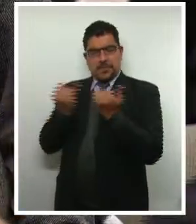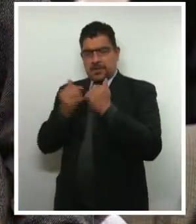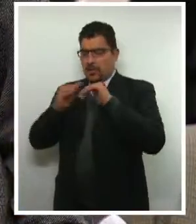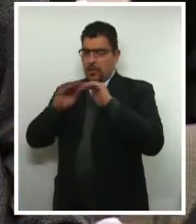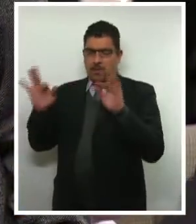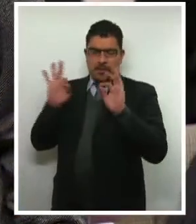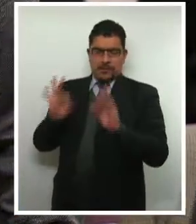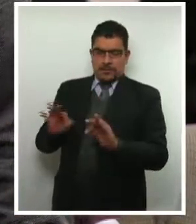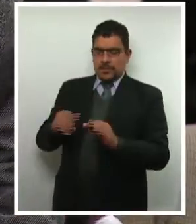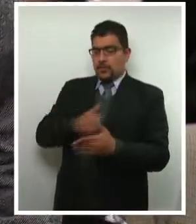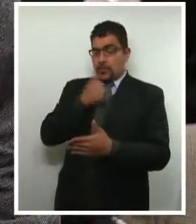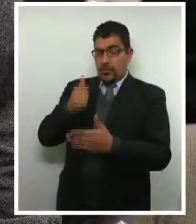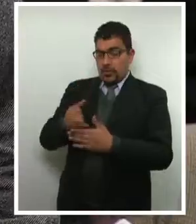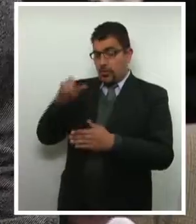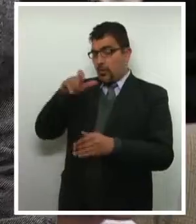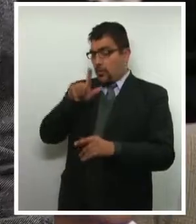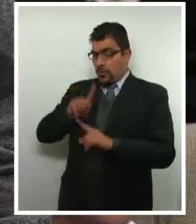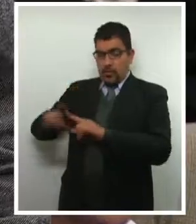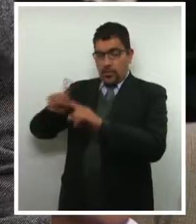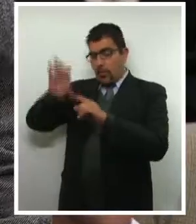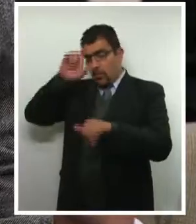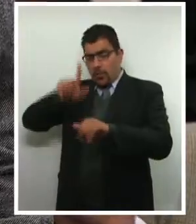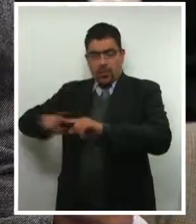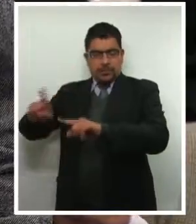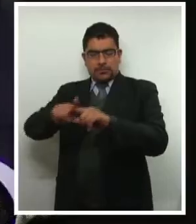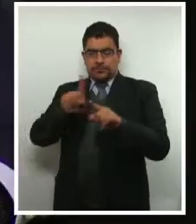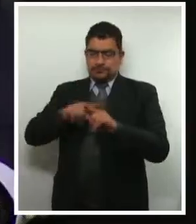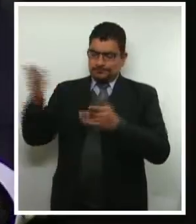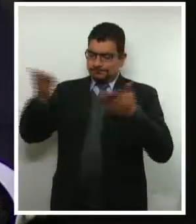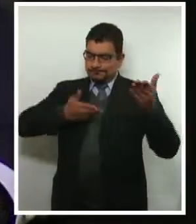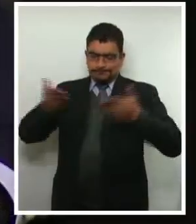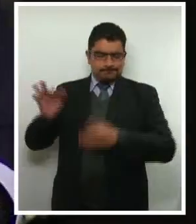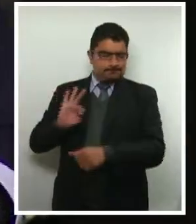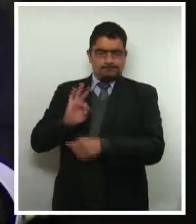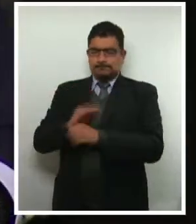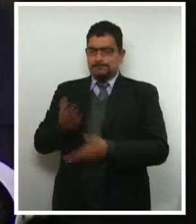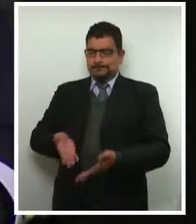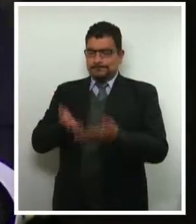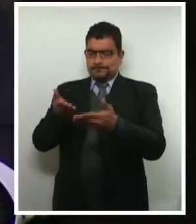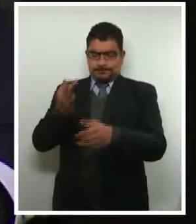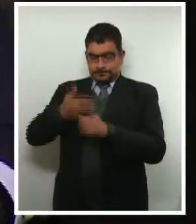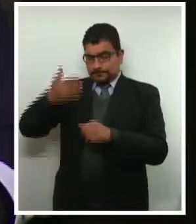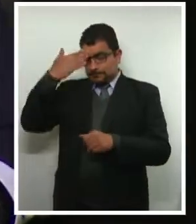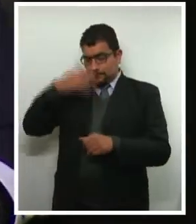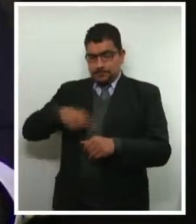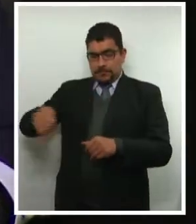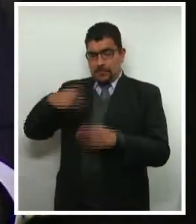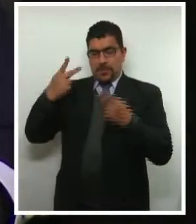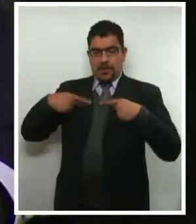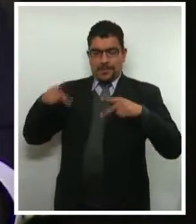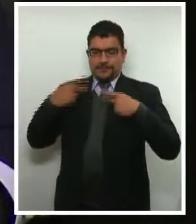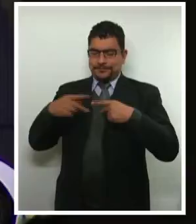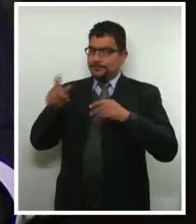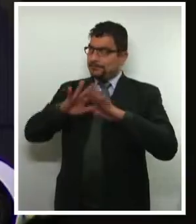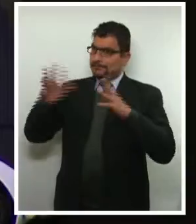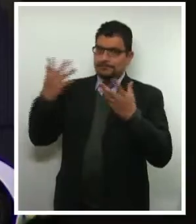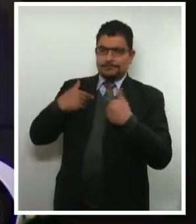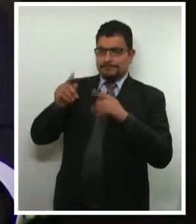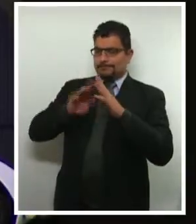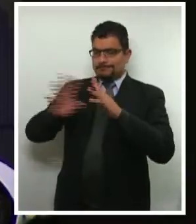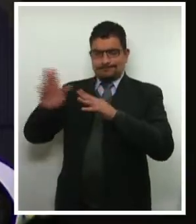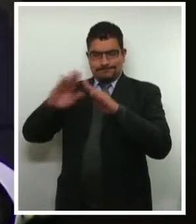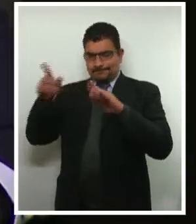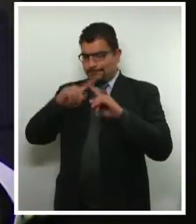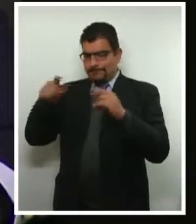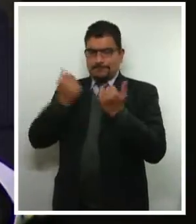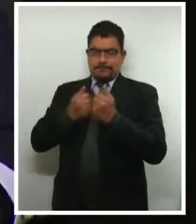Ciudad intercultural y hospitalaria. Reconoce la herencia de las grandes migraciones, el arribo